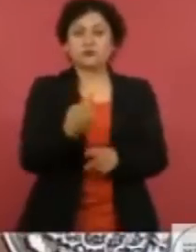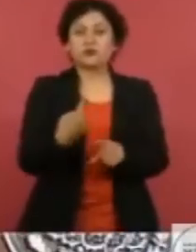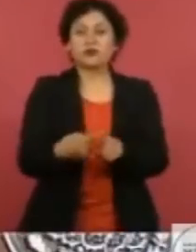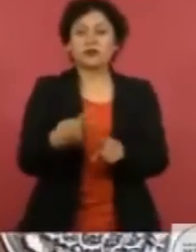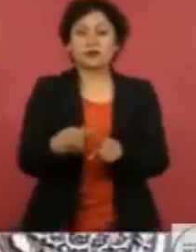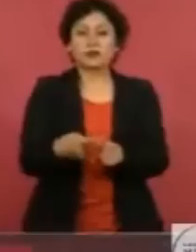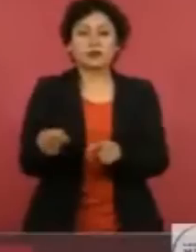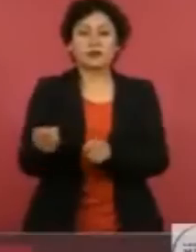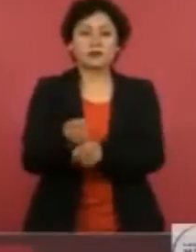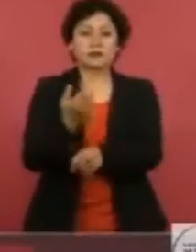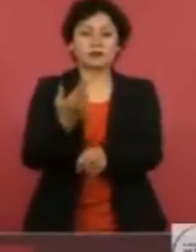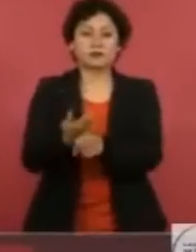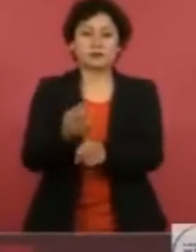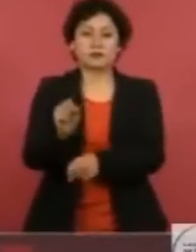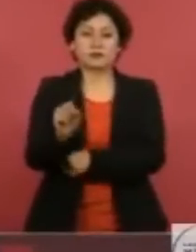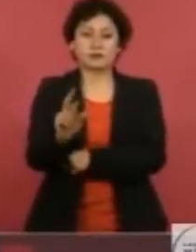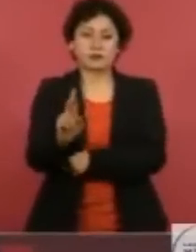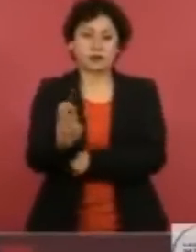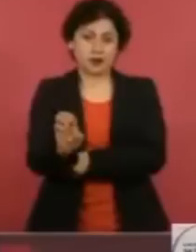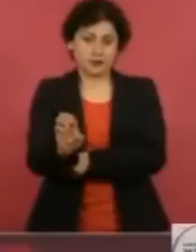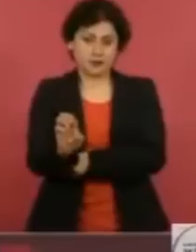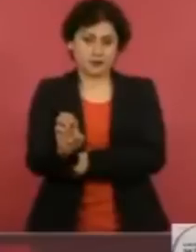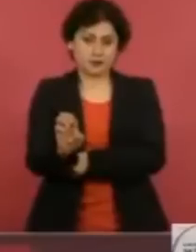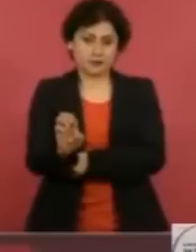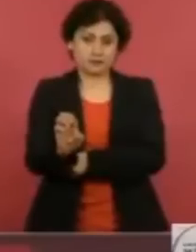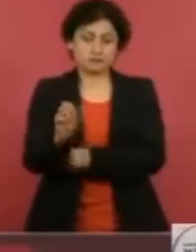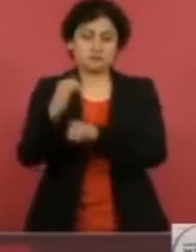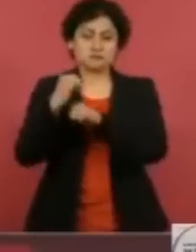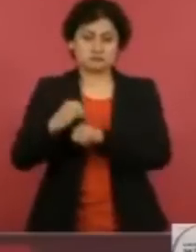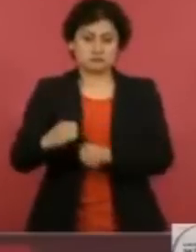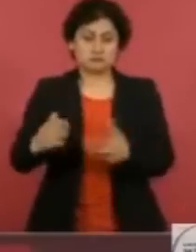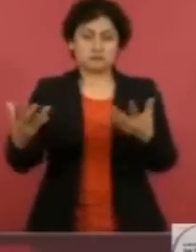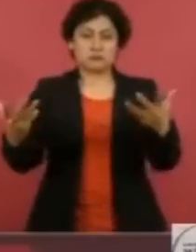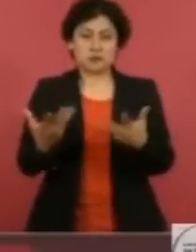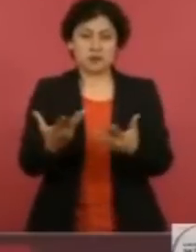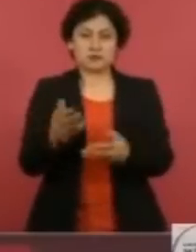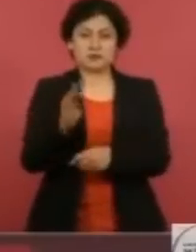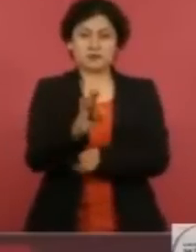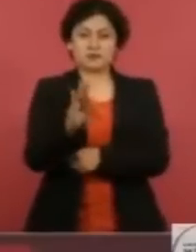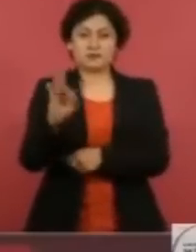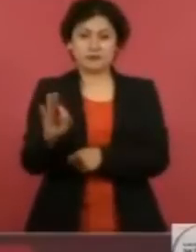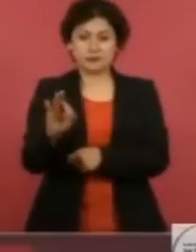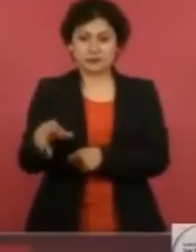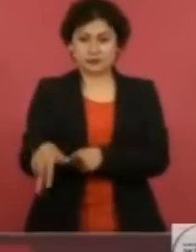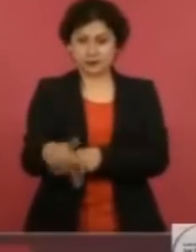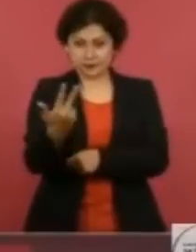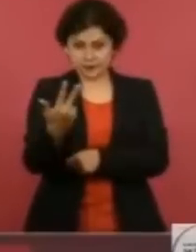Secretaría de Relaciones Exteriores y se hizo el día 13